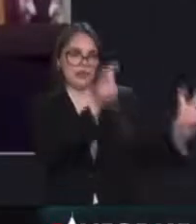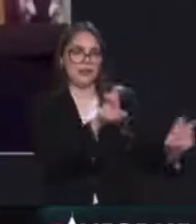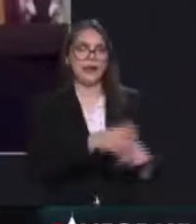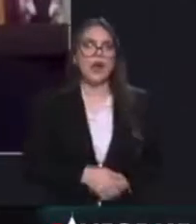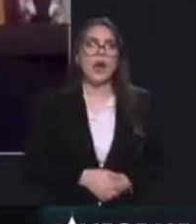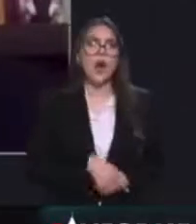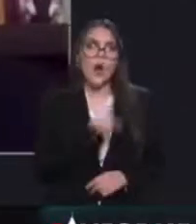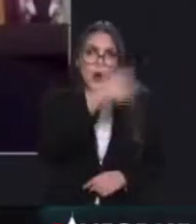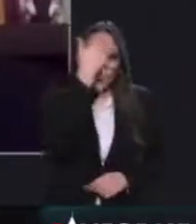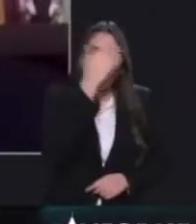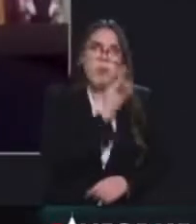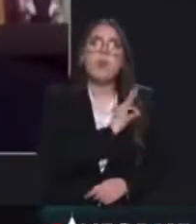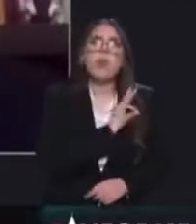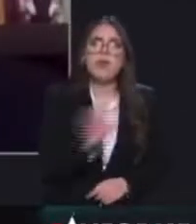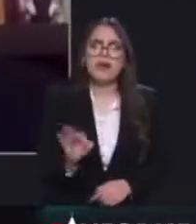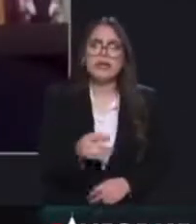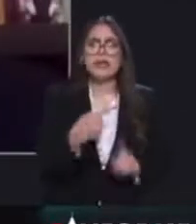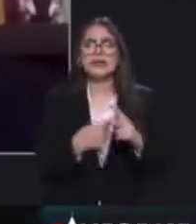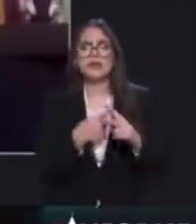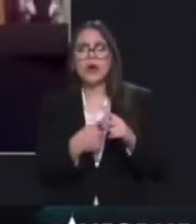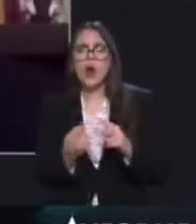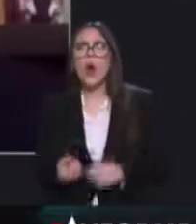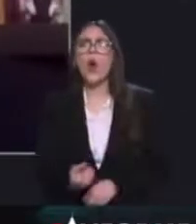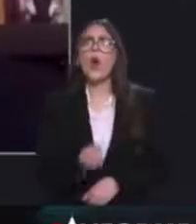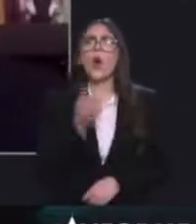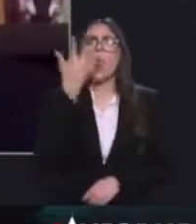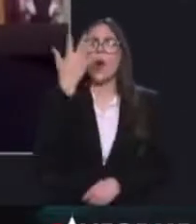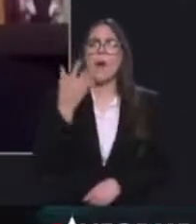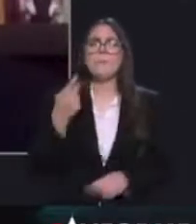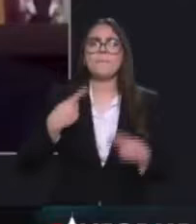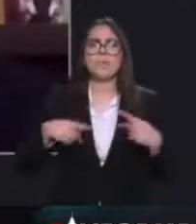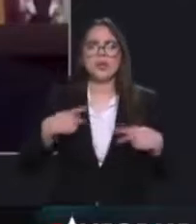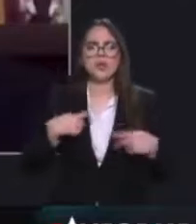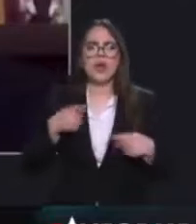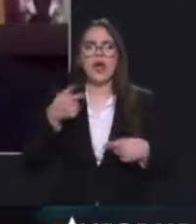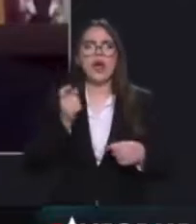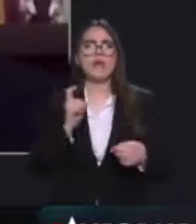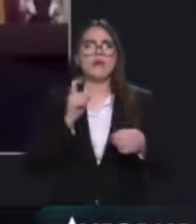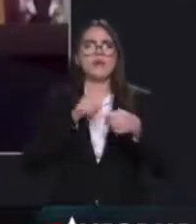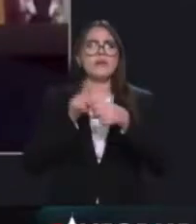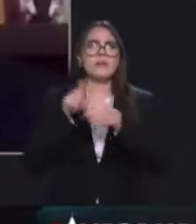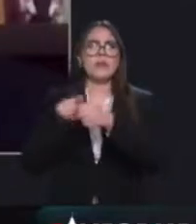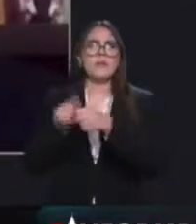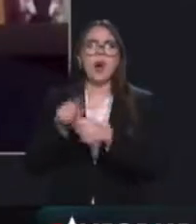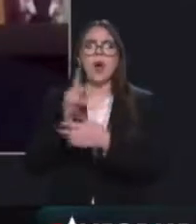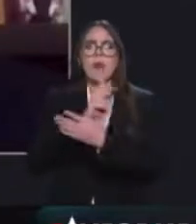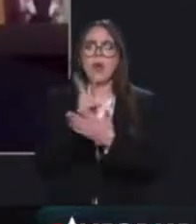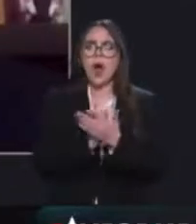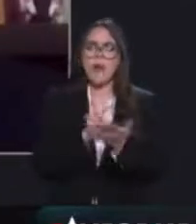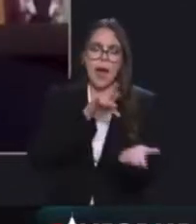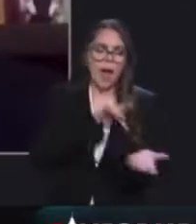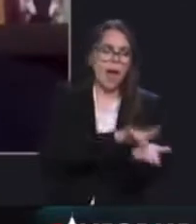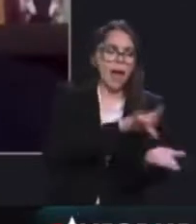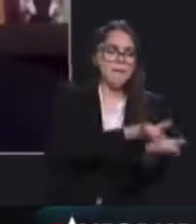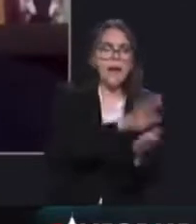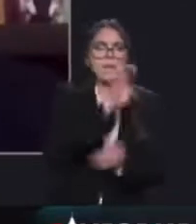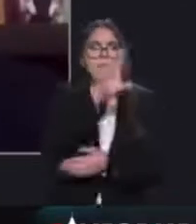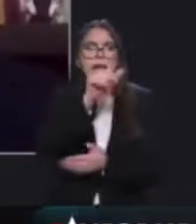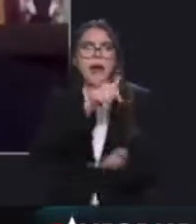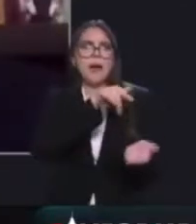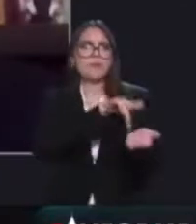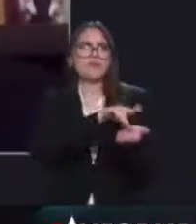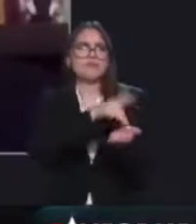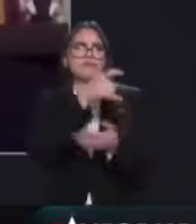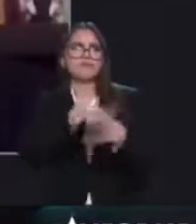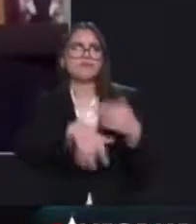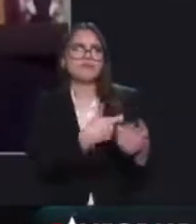posible medir la efectividad de programas sociales en las mediciones de pobreza en medio del contexto